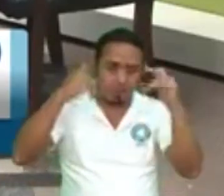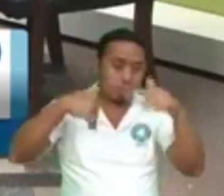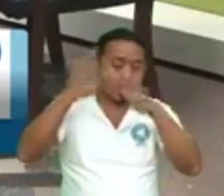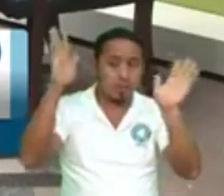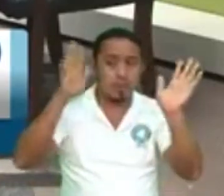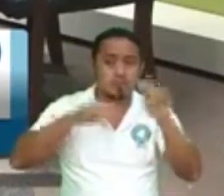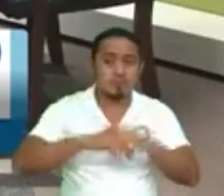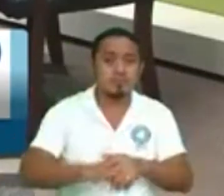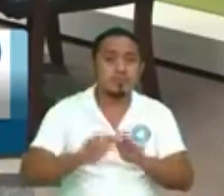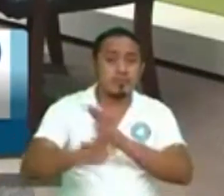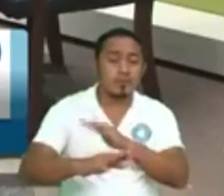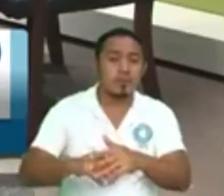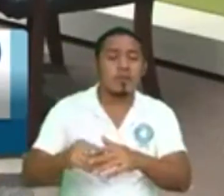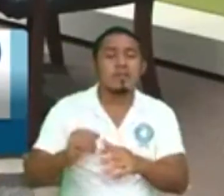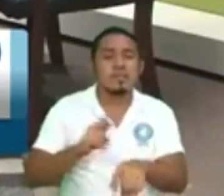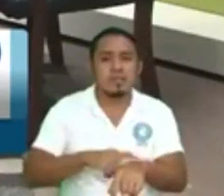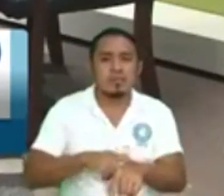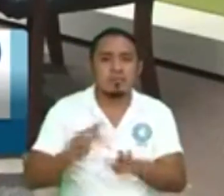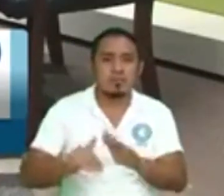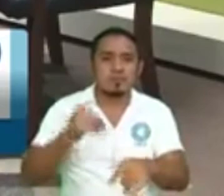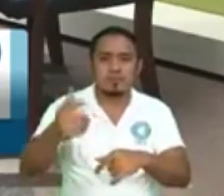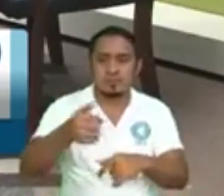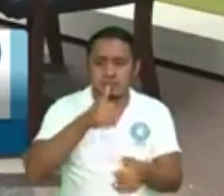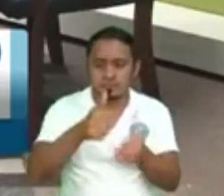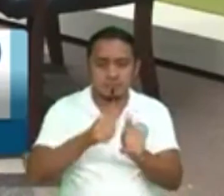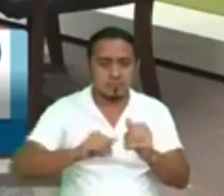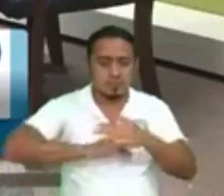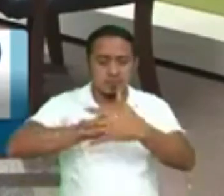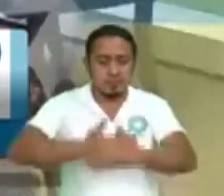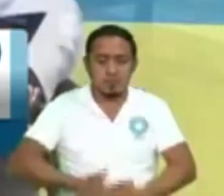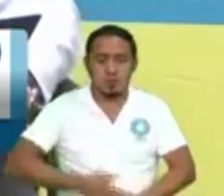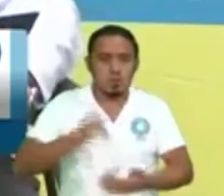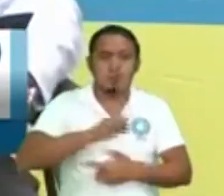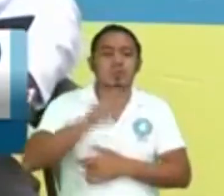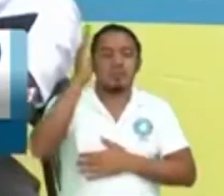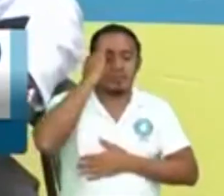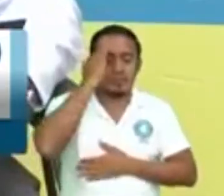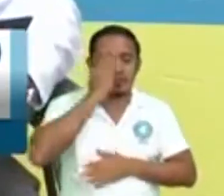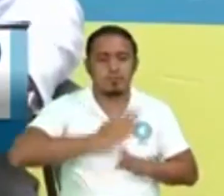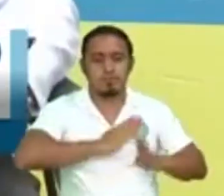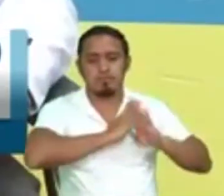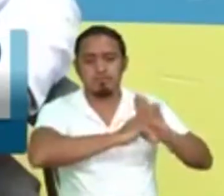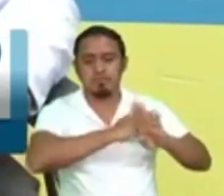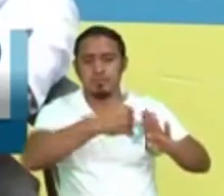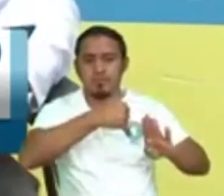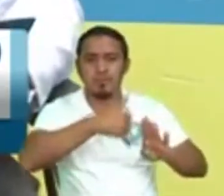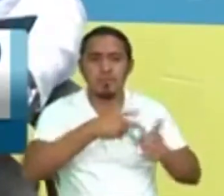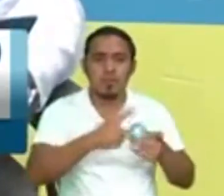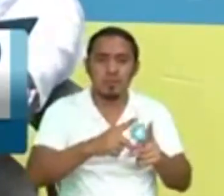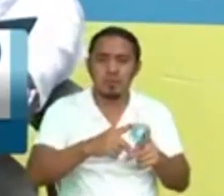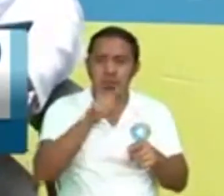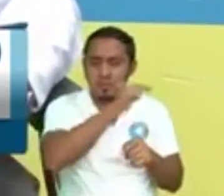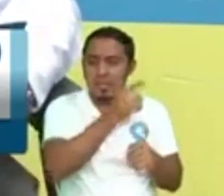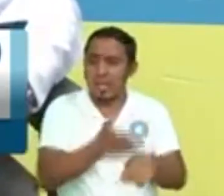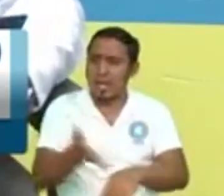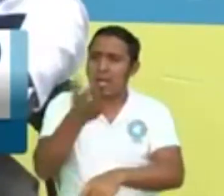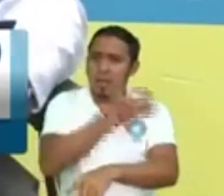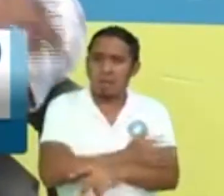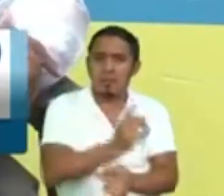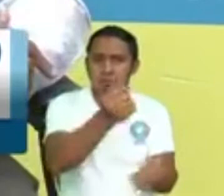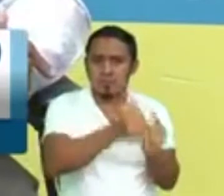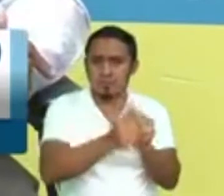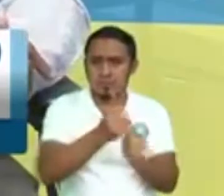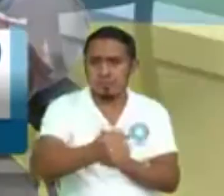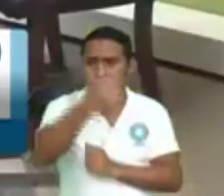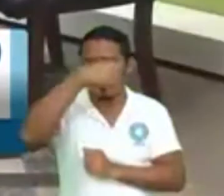sale embarazada, no bebe durante el embarazo, porque es consciente de que le puede hacer daño. Pero eso, haber bebido antes, ¿tiene su